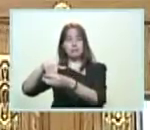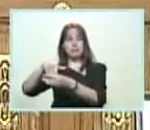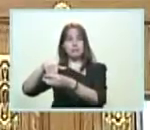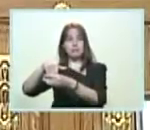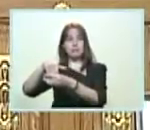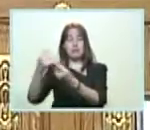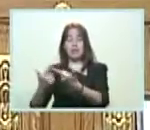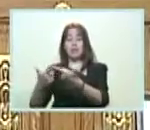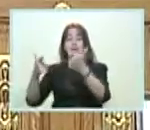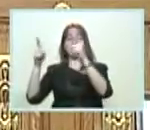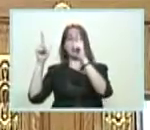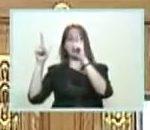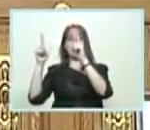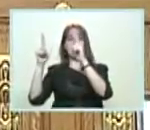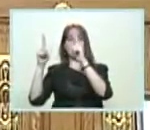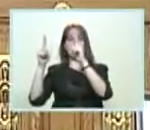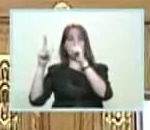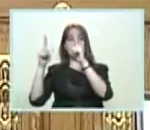de libertades.